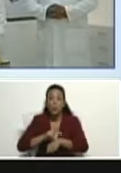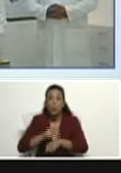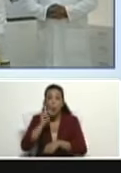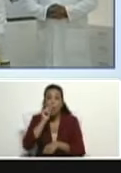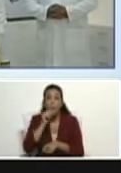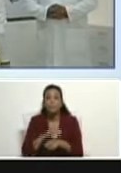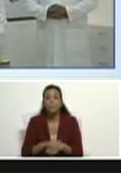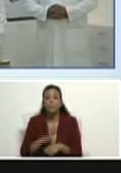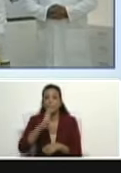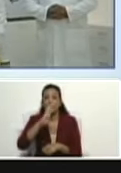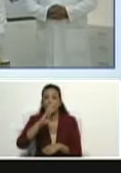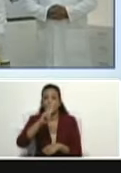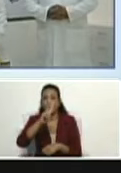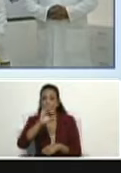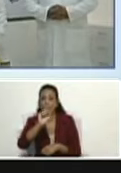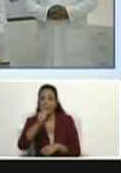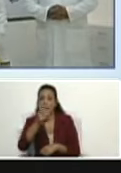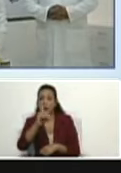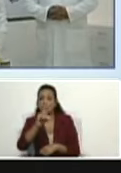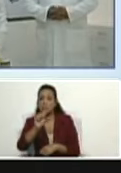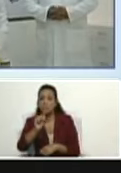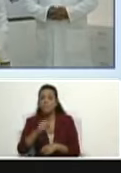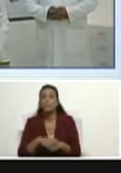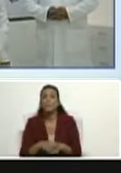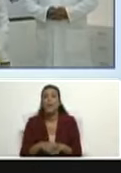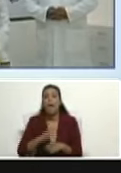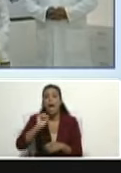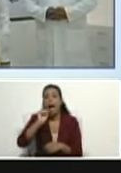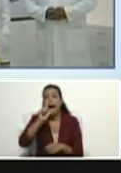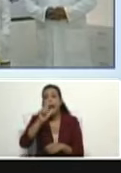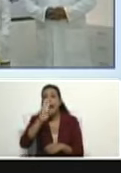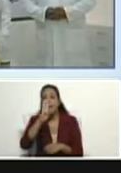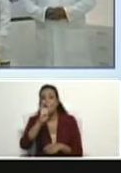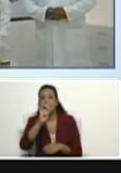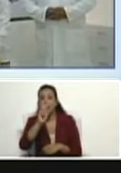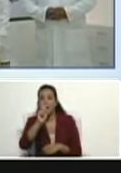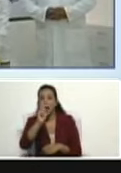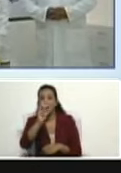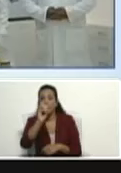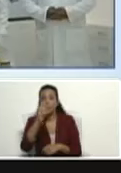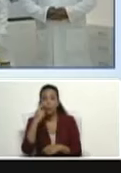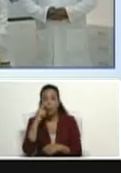Blas Dorta, el doctor Alberto Quintero.